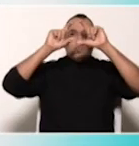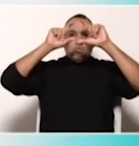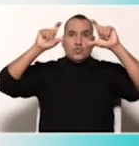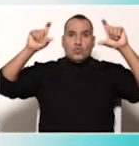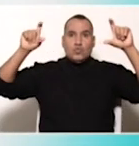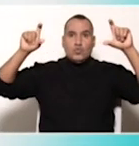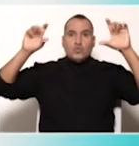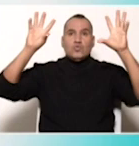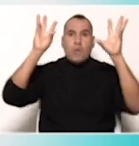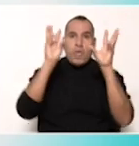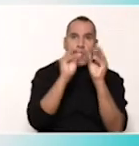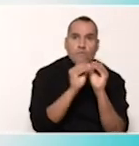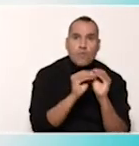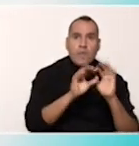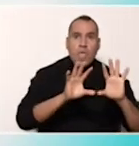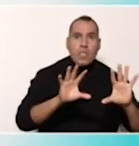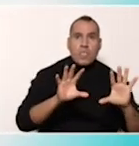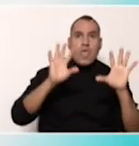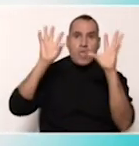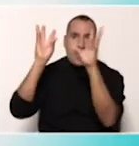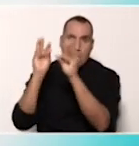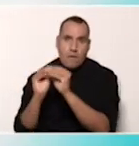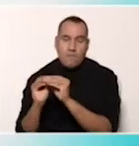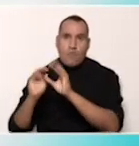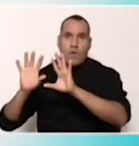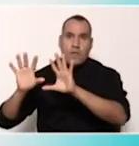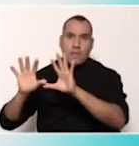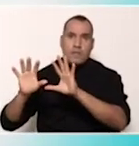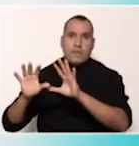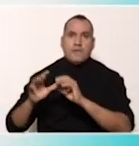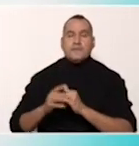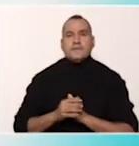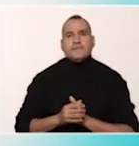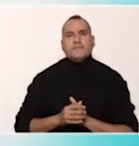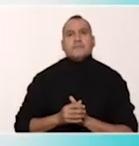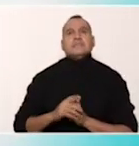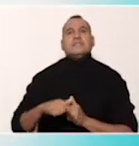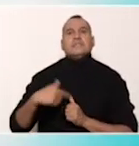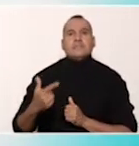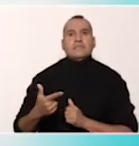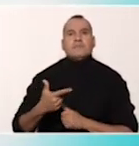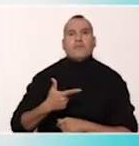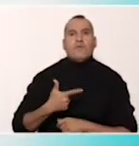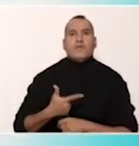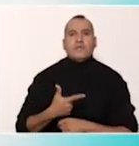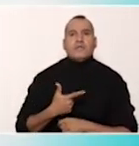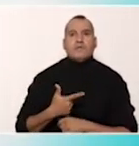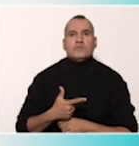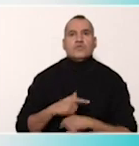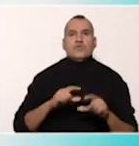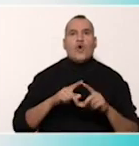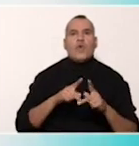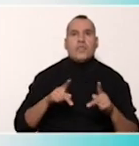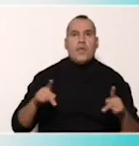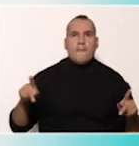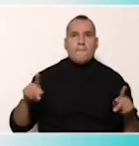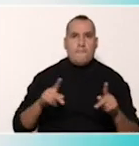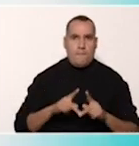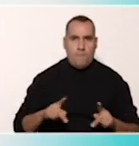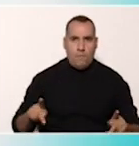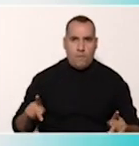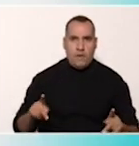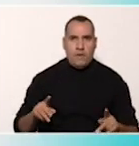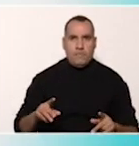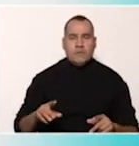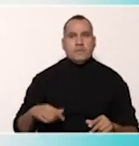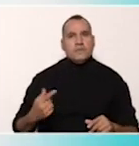potencias de base 10 y vamos a entrar directamente en la división de polinomios, pero empleando el